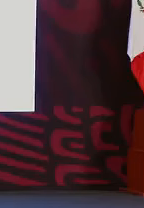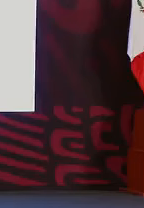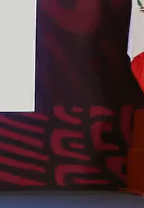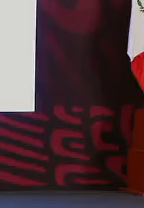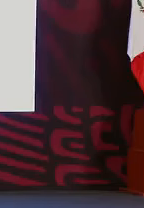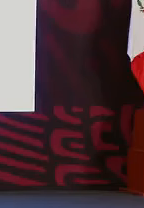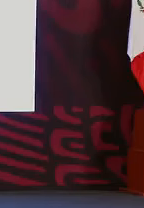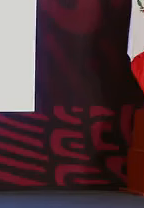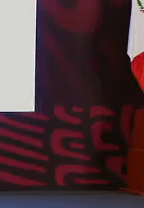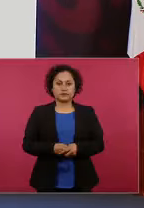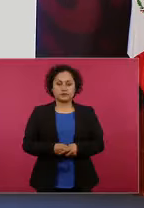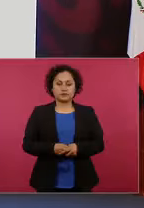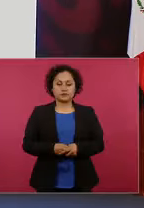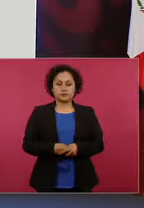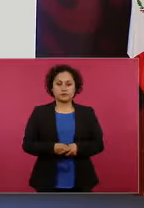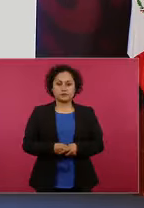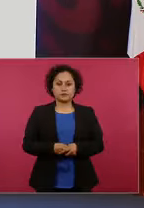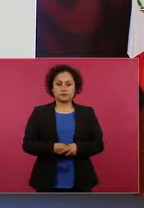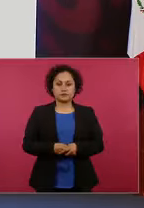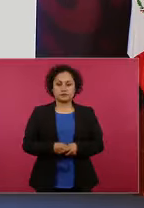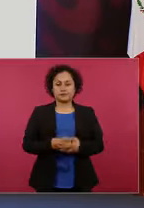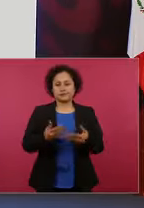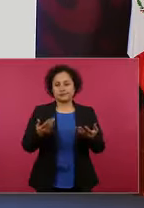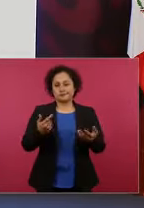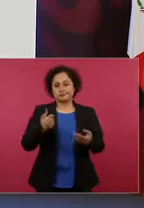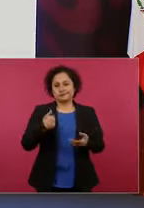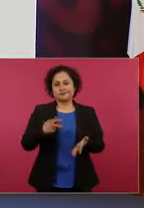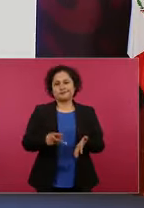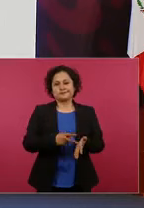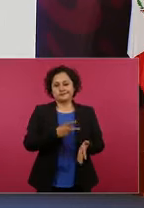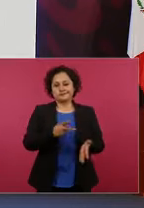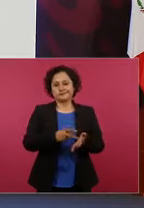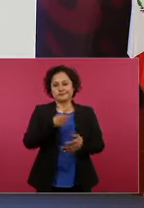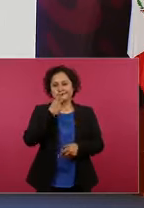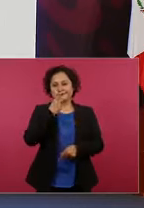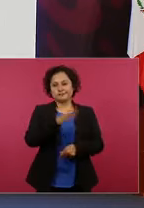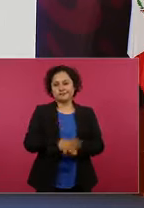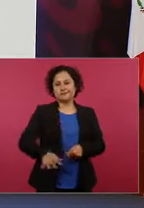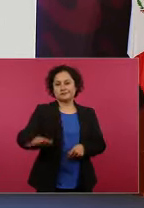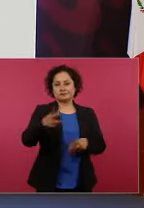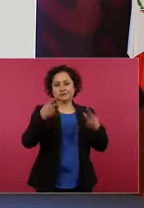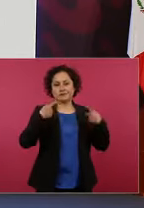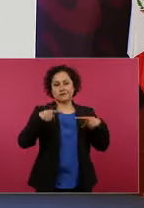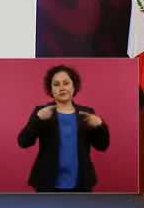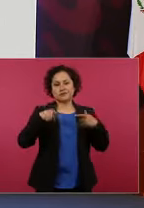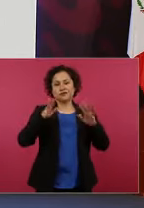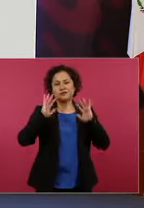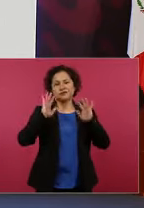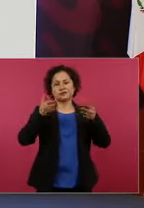el pueblo está muy despierto y el pueblo guerrerense,